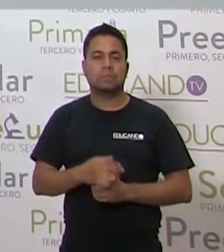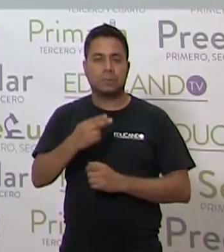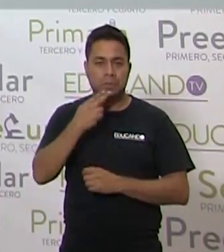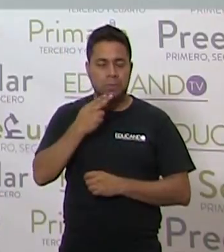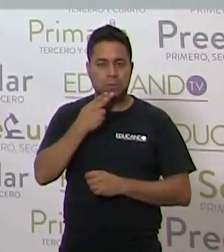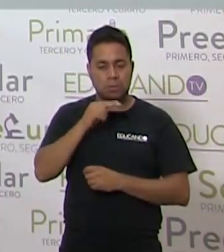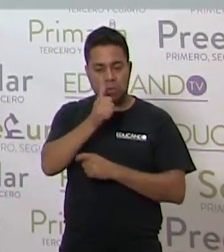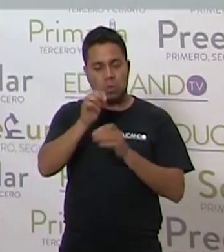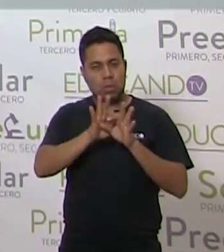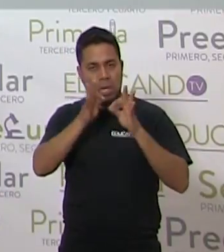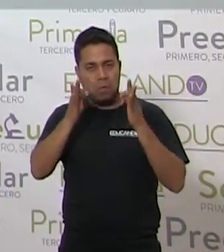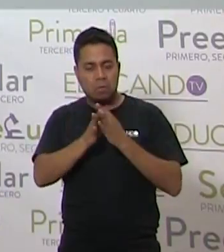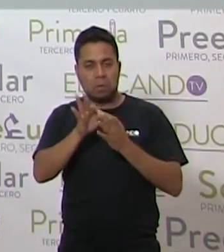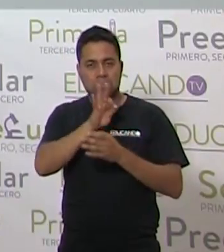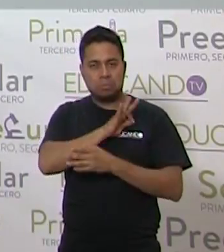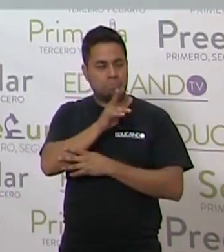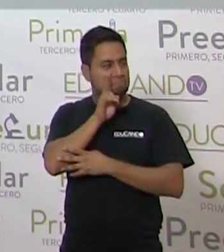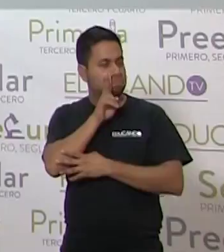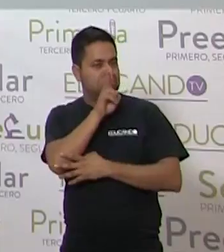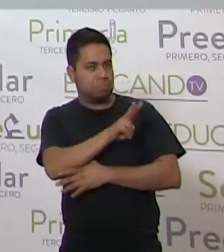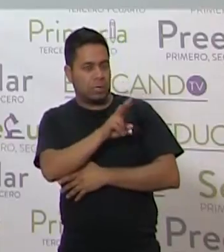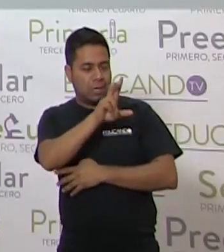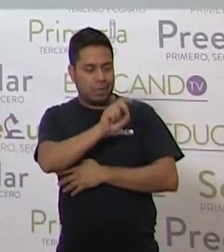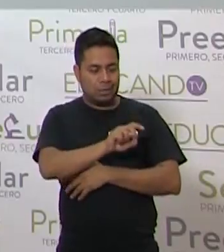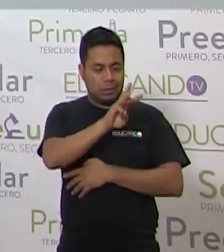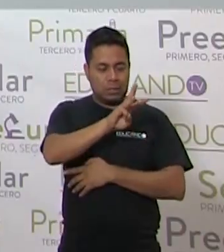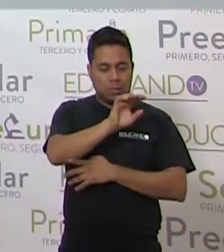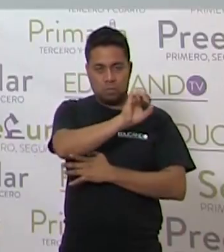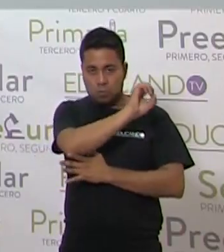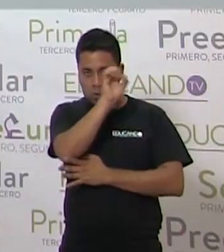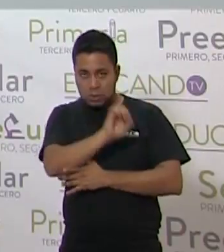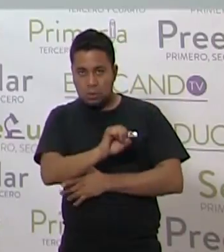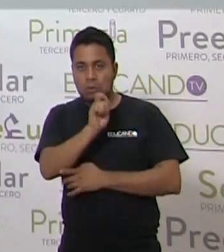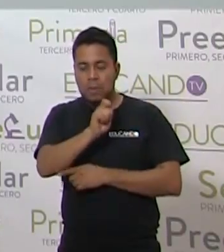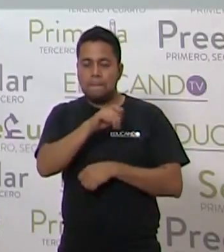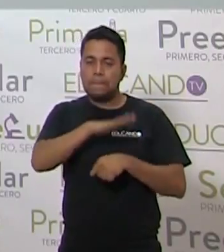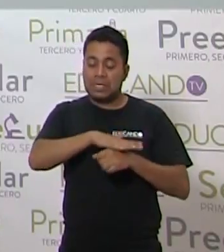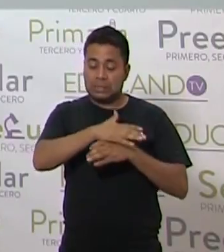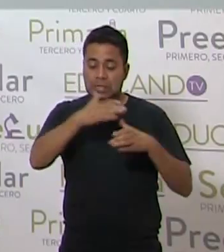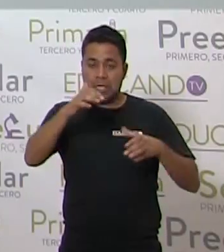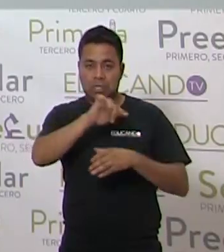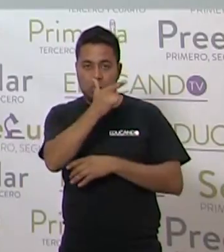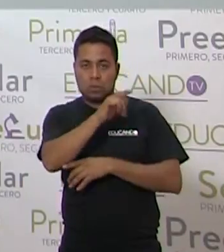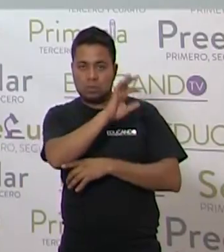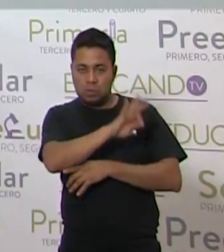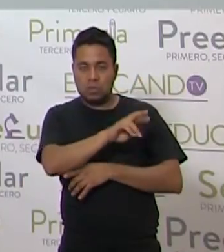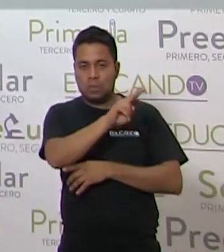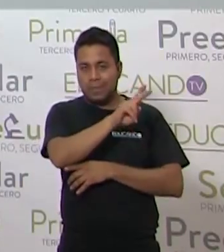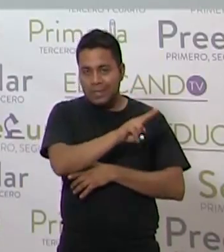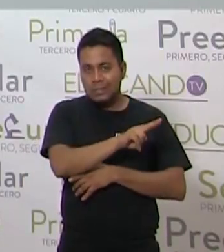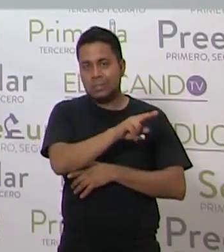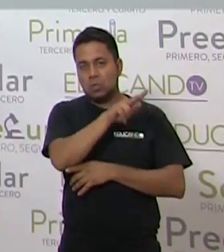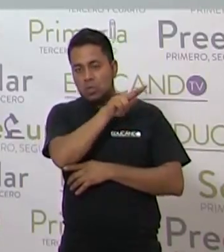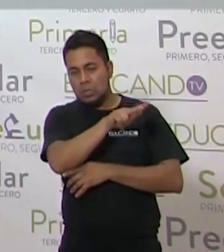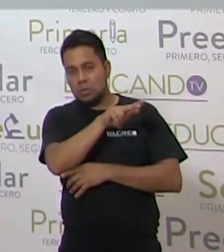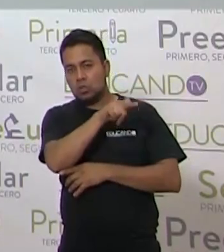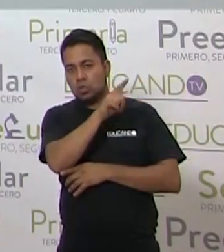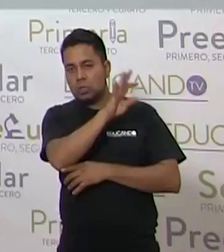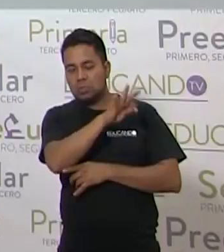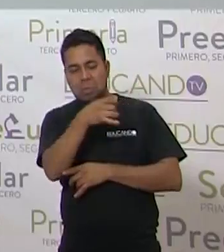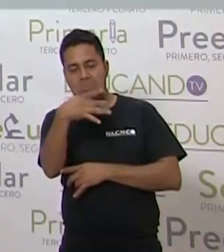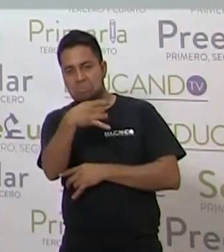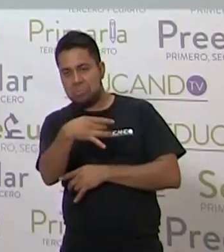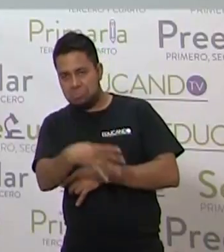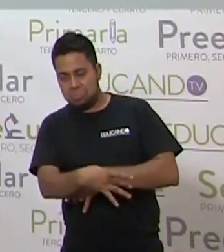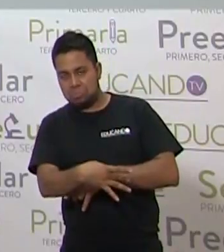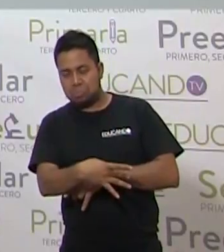estrategia podemos observar que 33 por es más grande que 12 Por que 25 que 18 y que 12 por este y